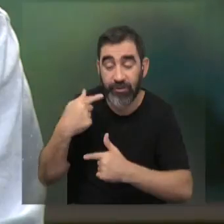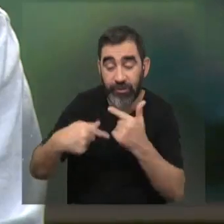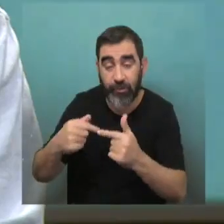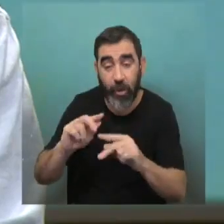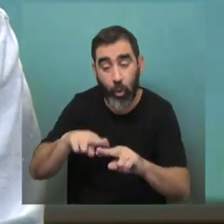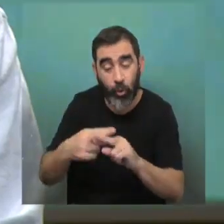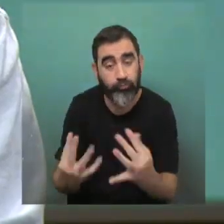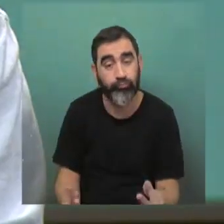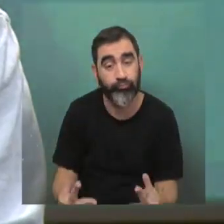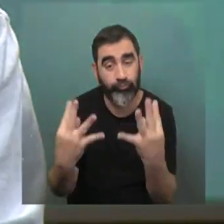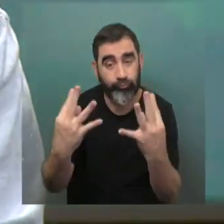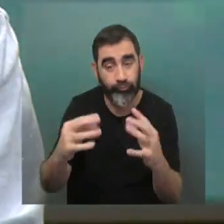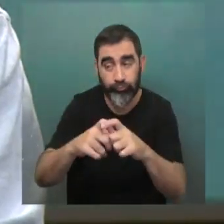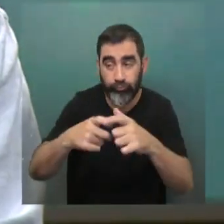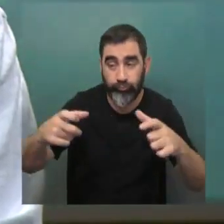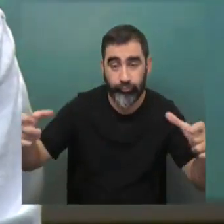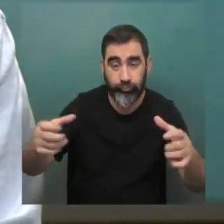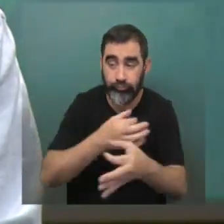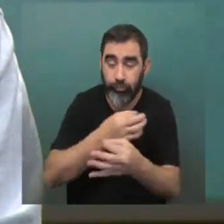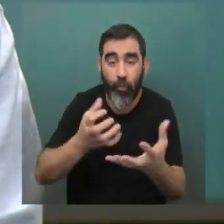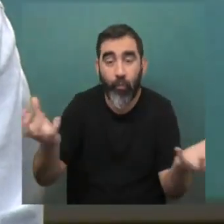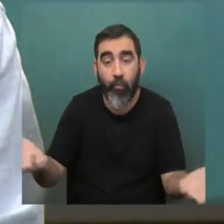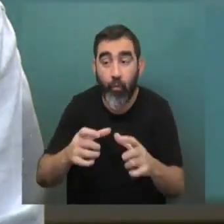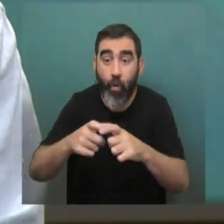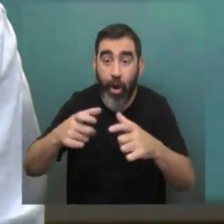un medio para la propagación excelente del fuego.